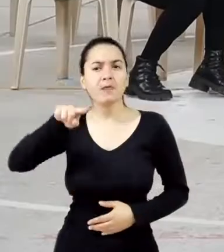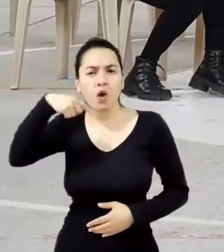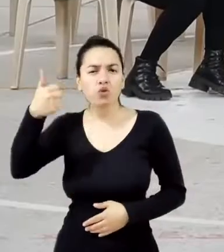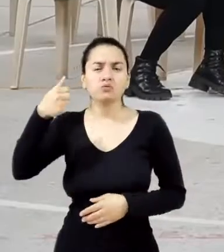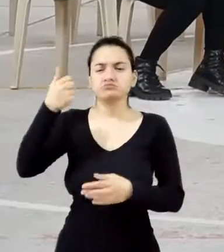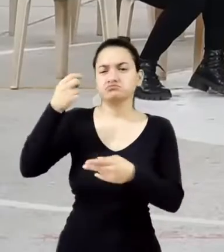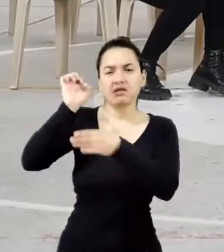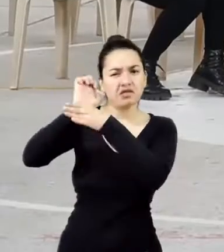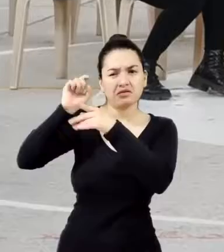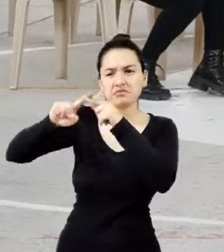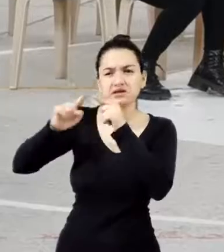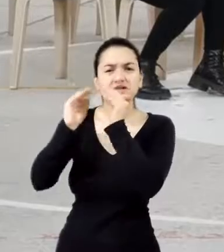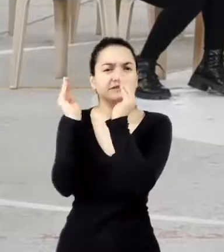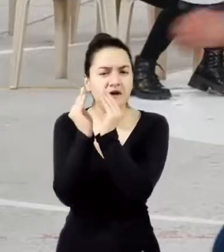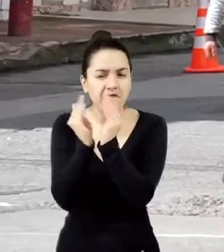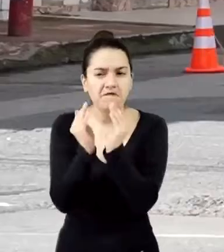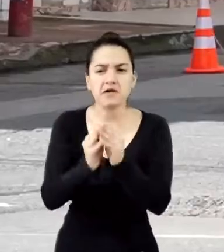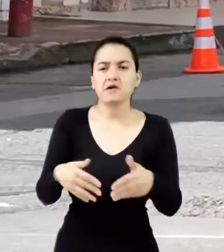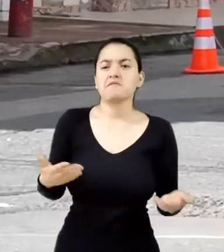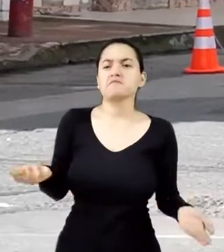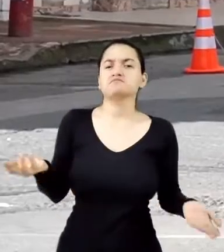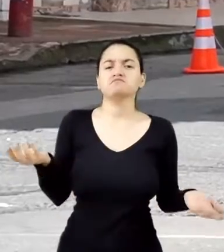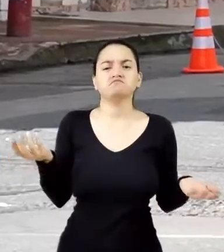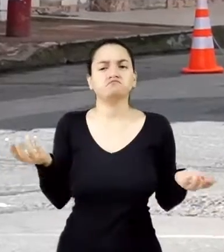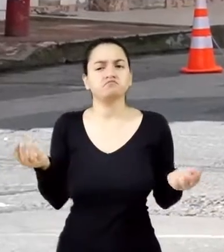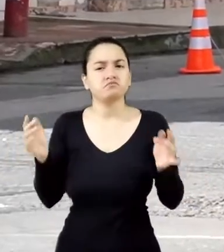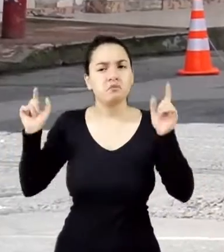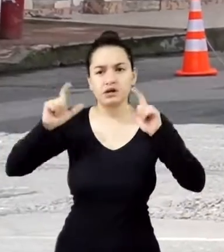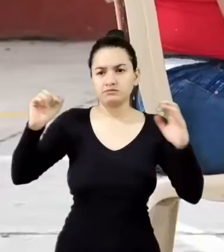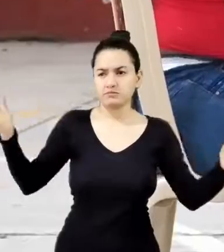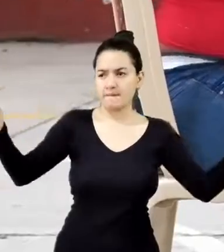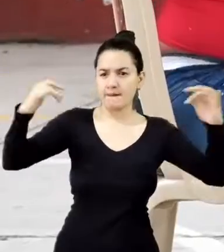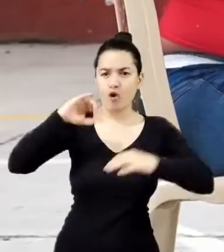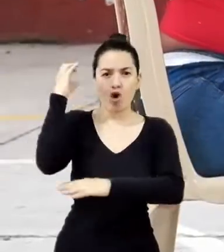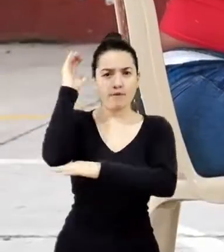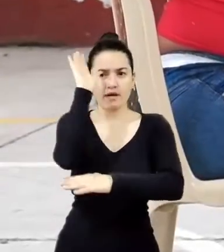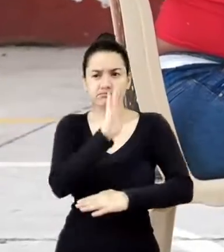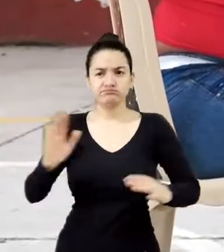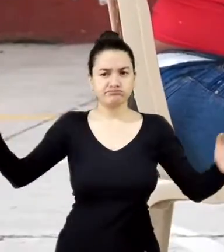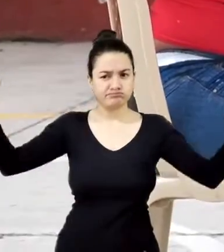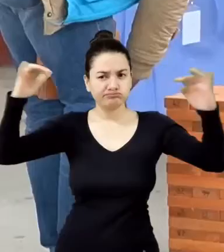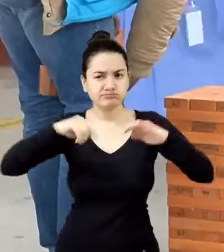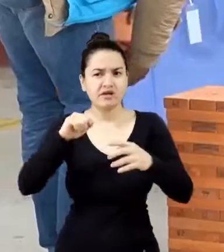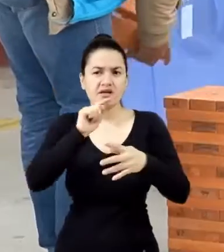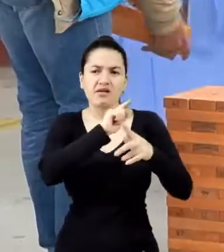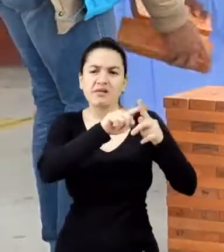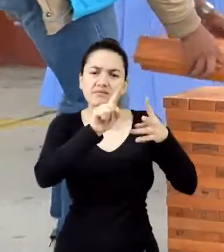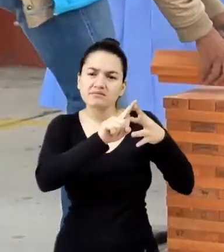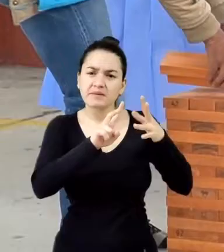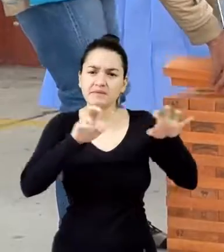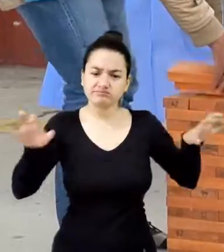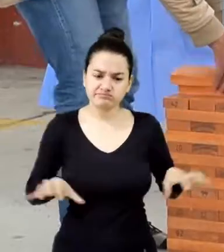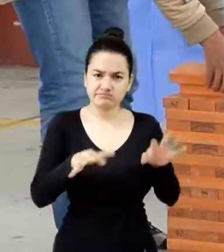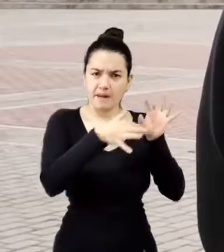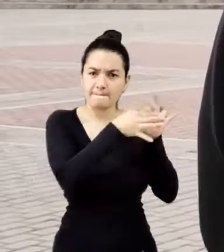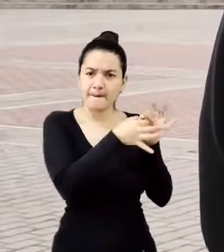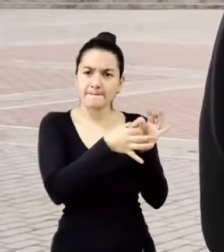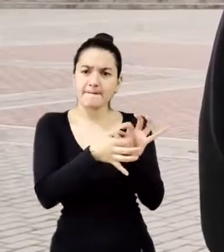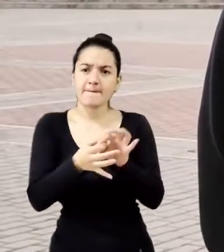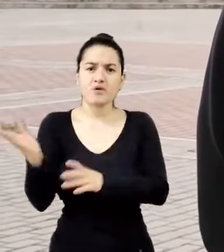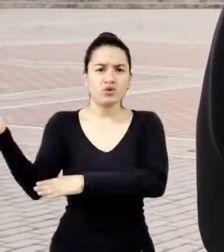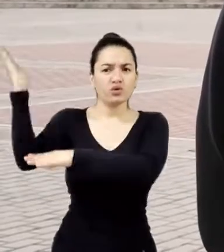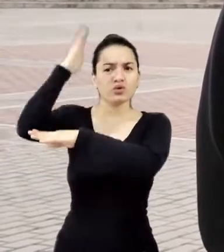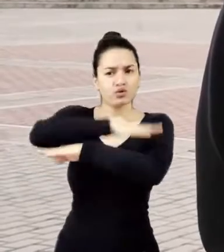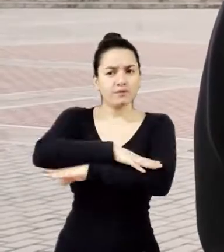del municipio de Túquerres y muchos otros actores como ACNUR, Acción contra el Hambre, Bienestar Familiar, Migración